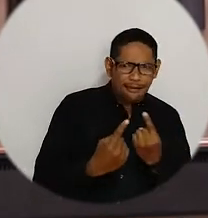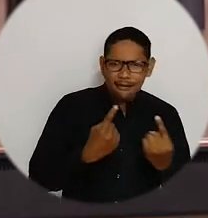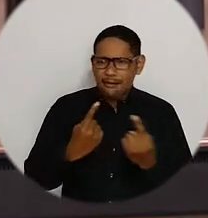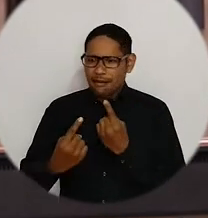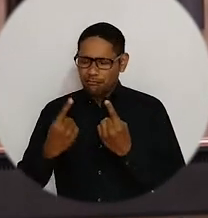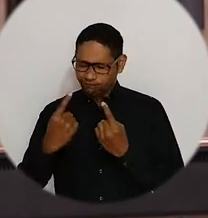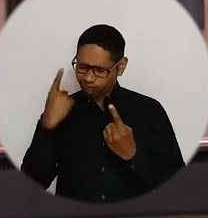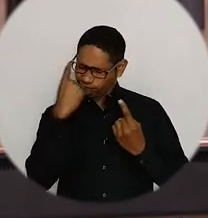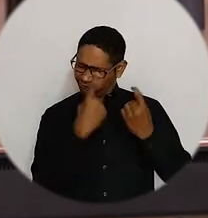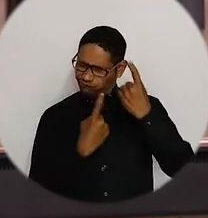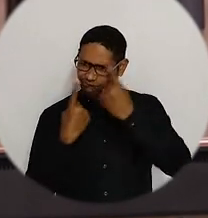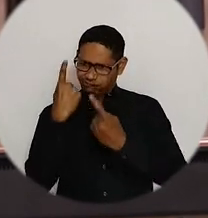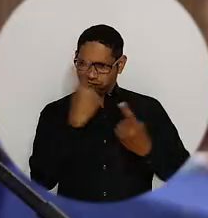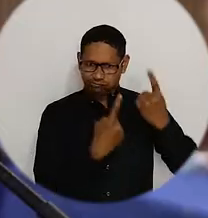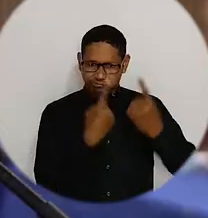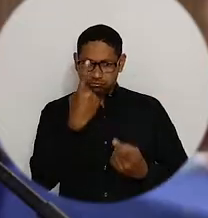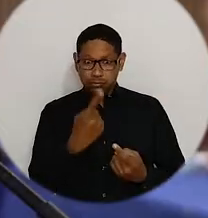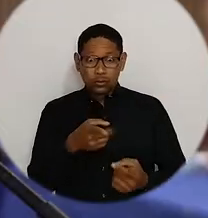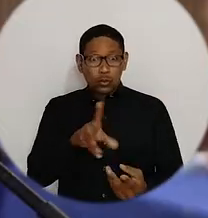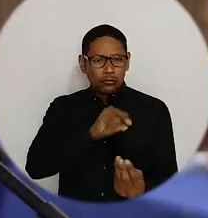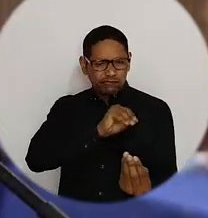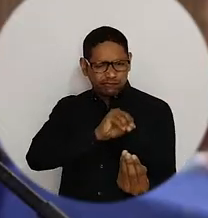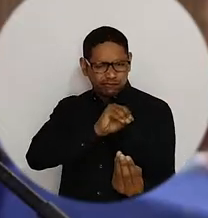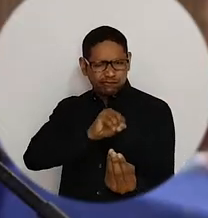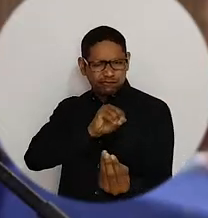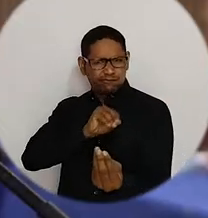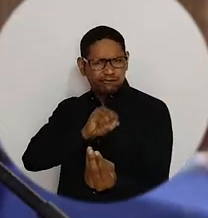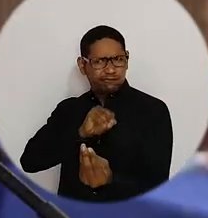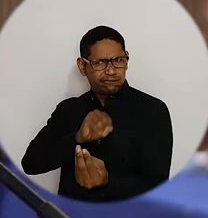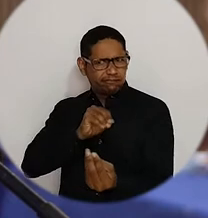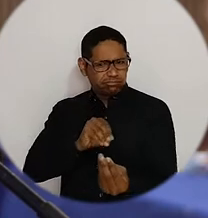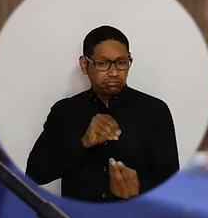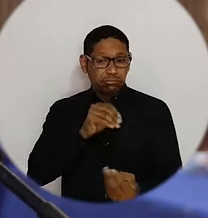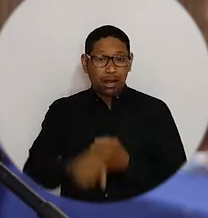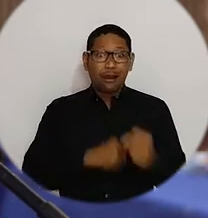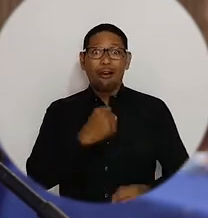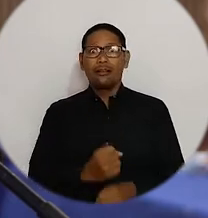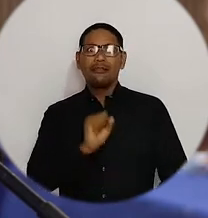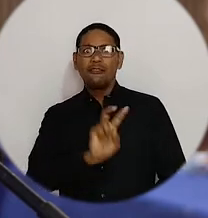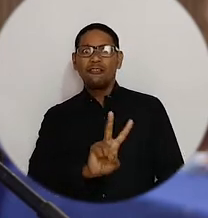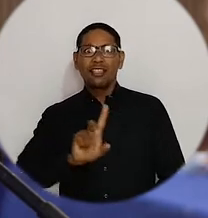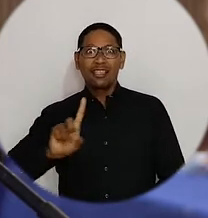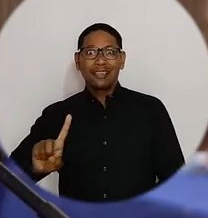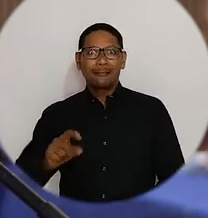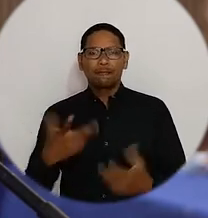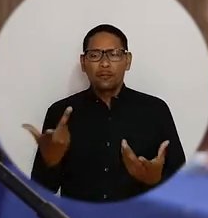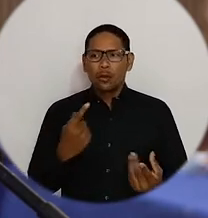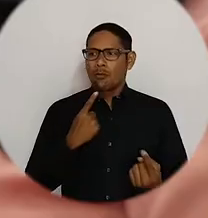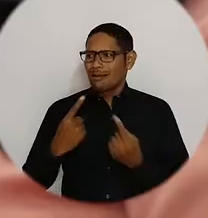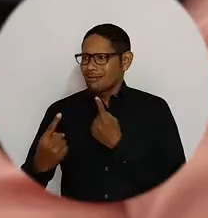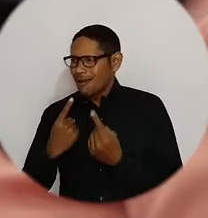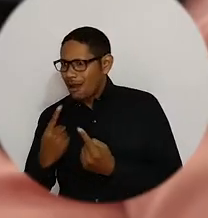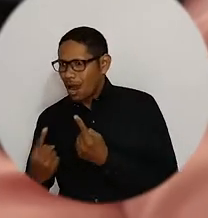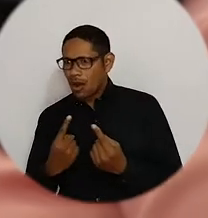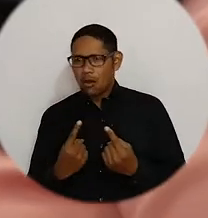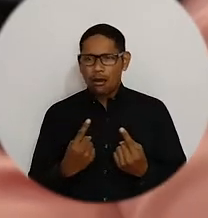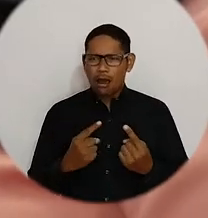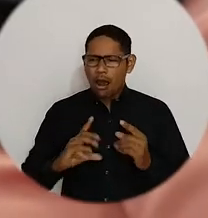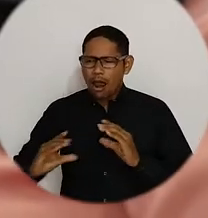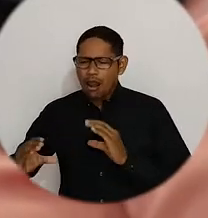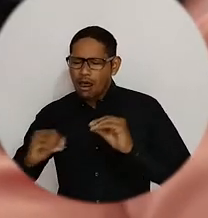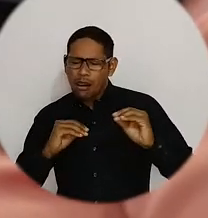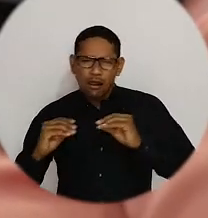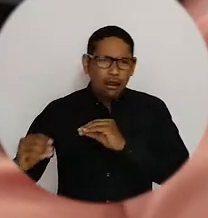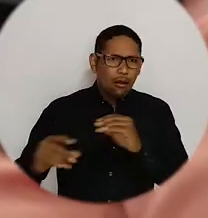dialogamos, pero sobre todo reflexionamos sobre los desafíos que tiene la formación jurídica en el siglo XXI. A través del